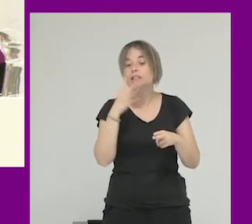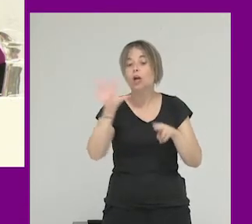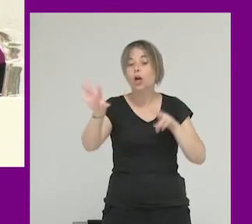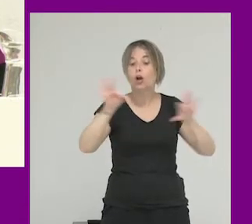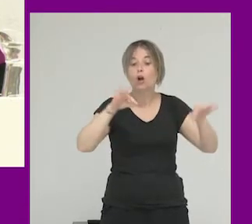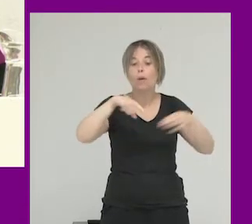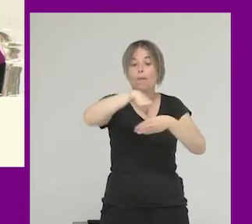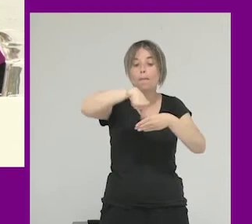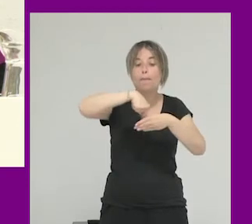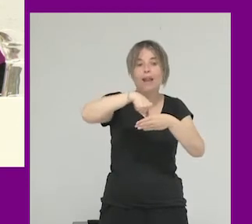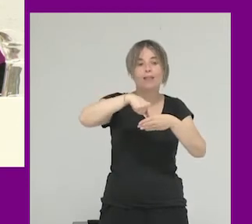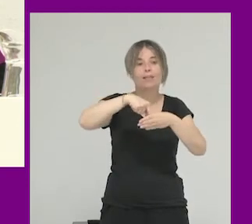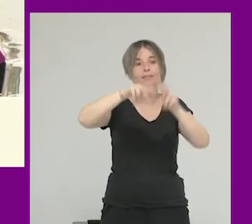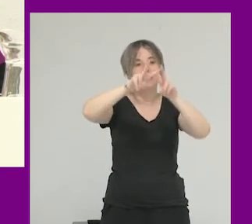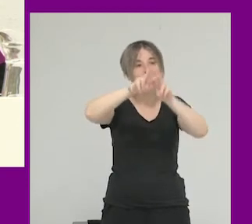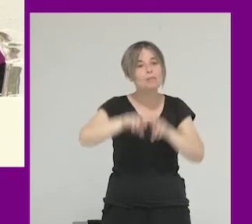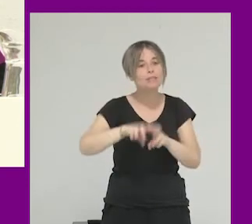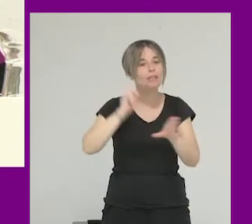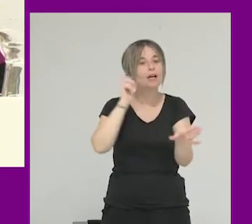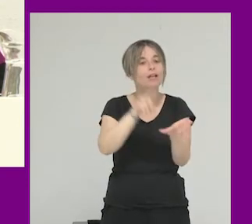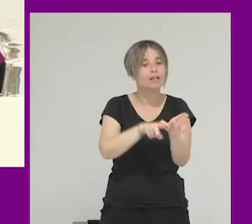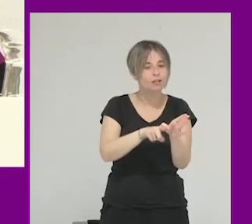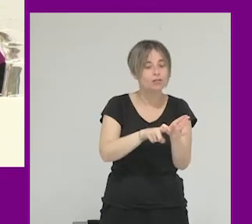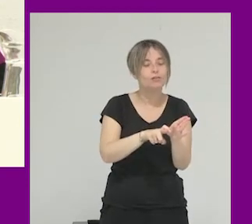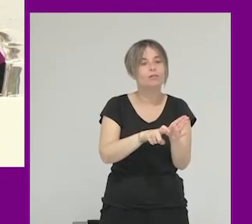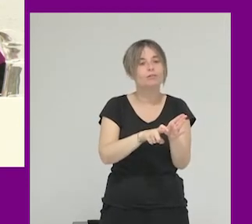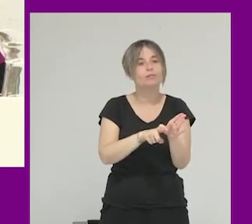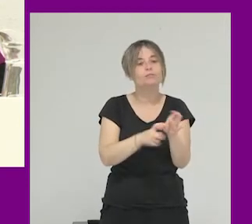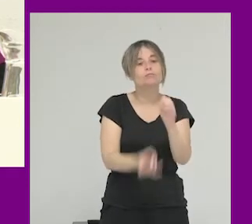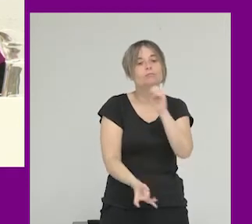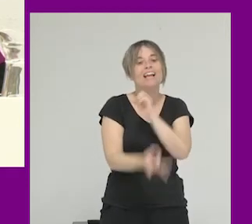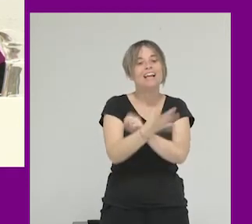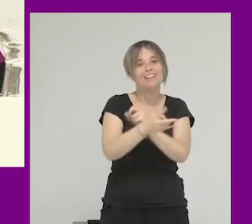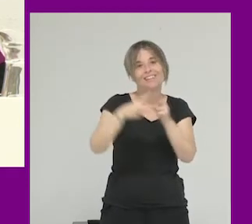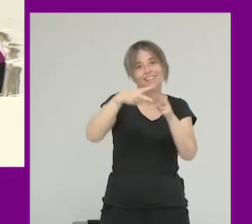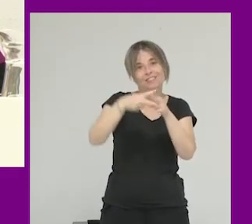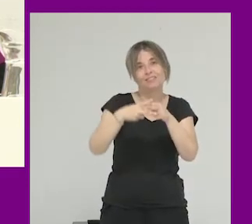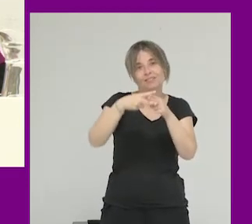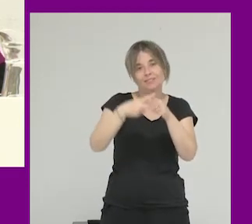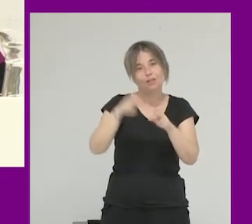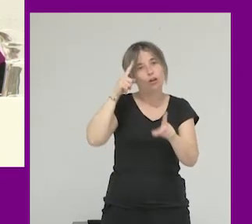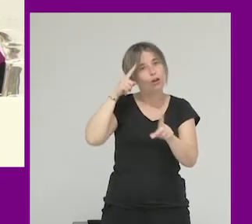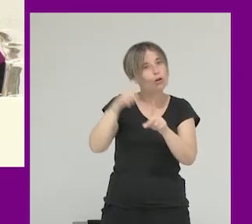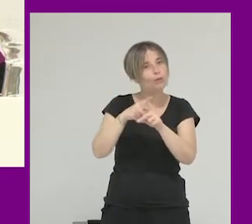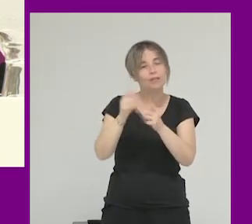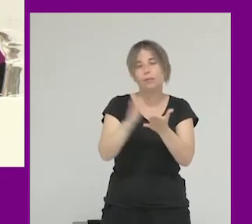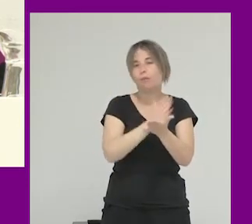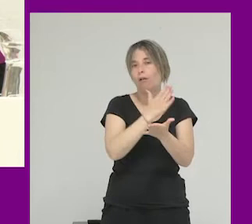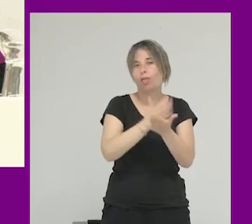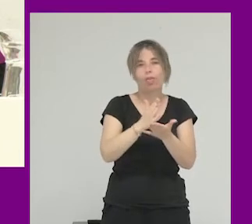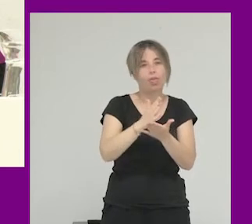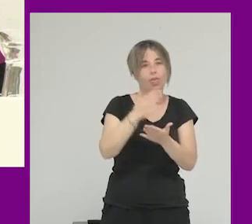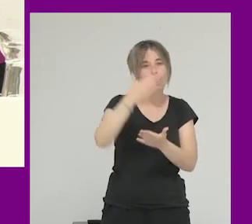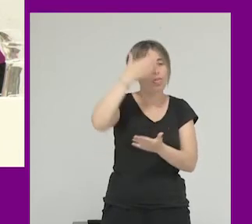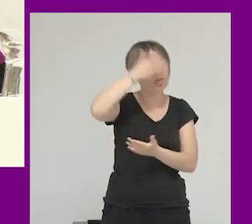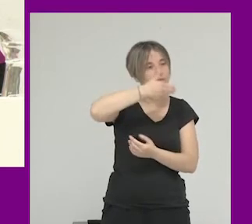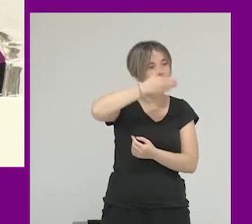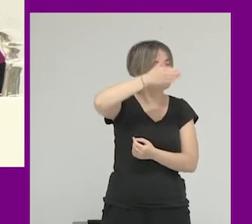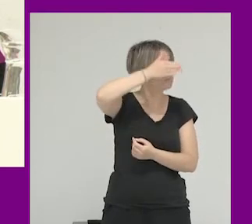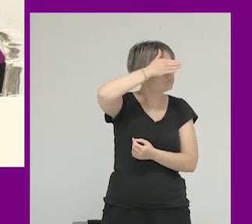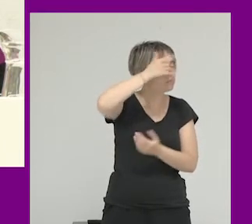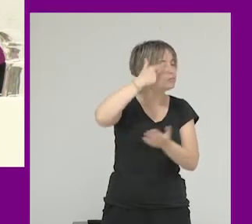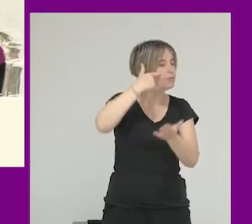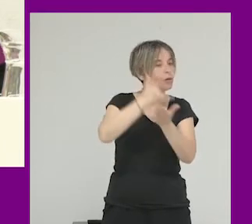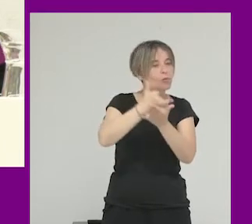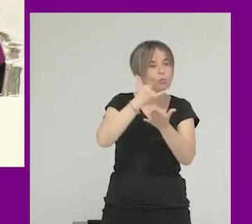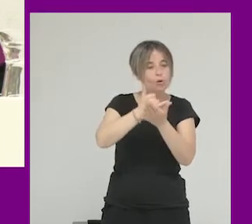plazas de investigación se establezcan mecanismos para que no se identifique las